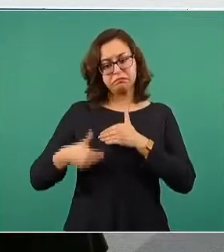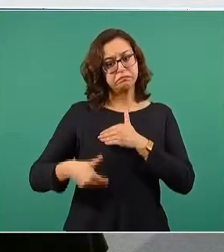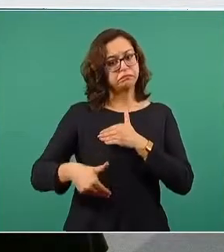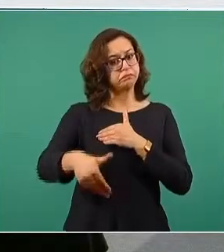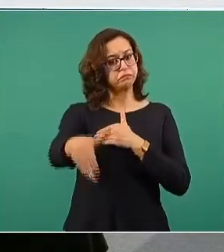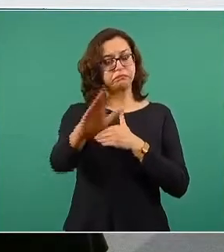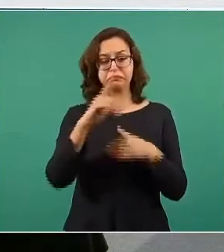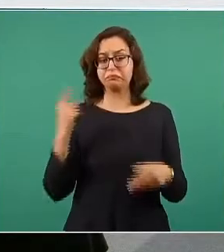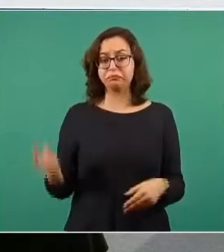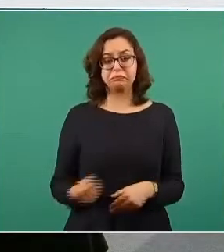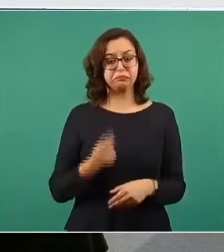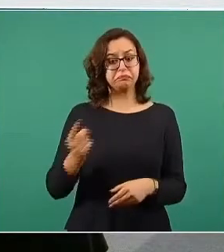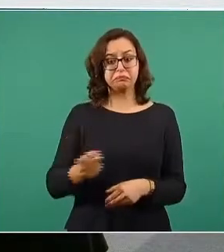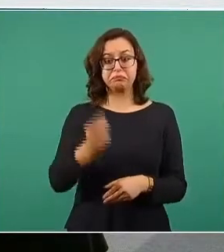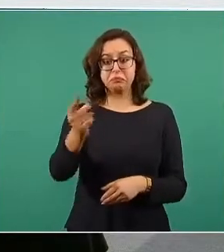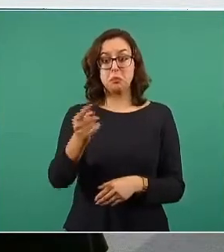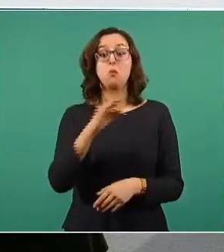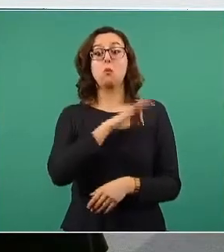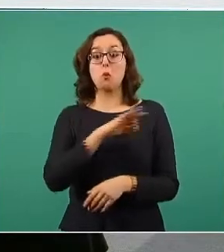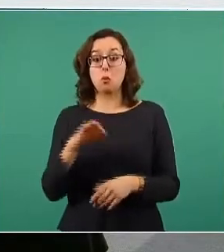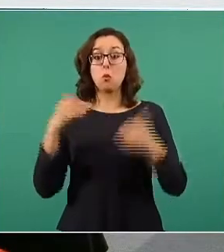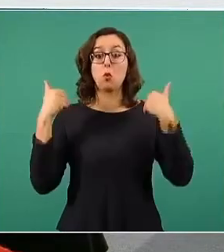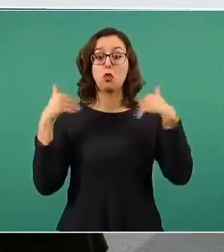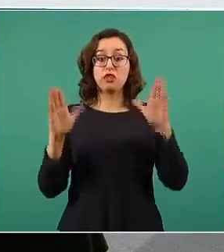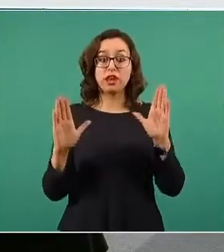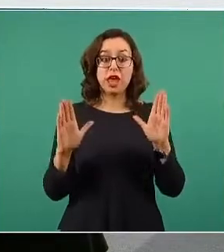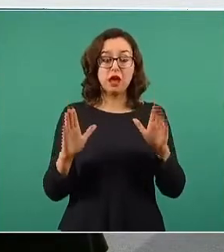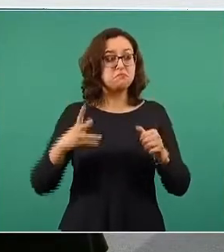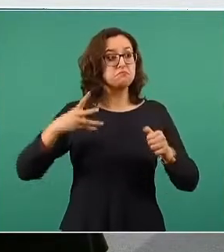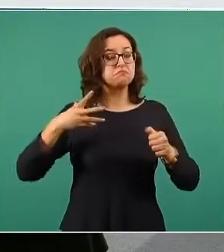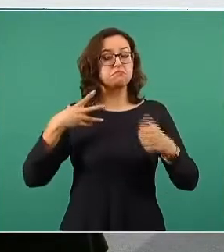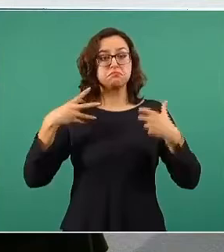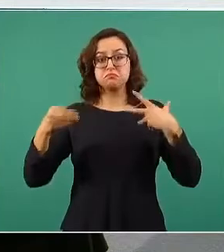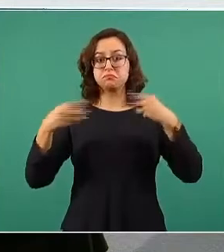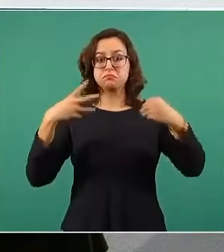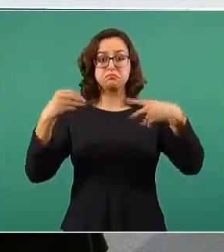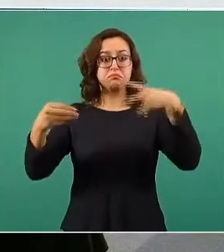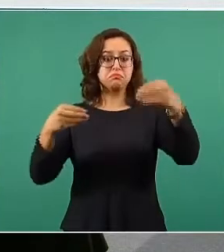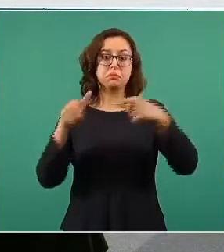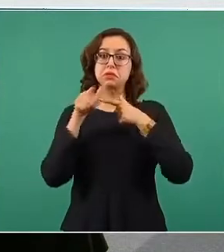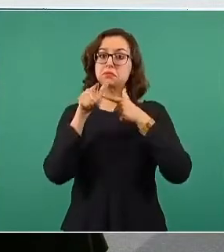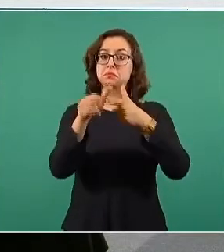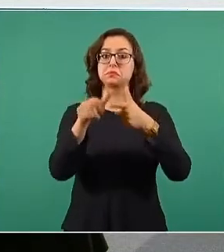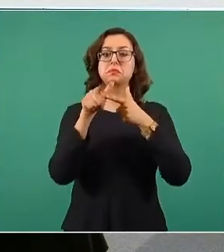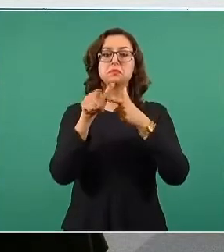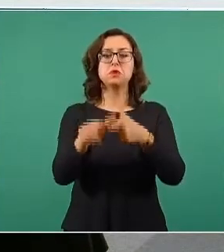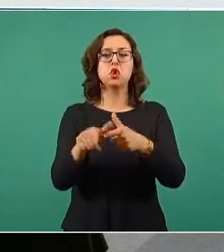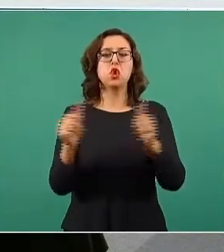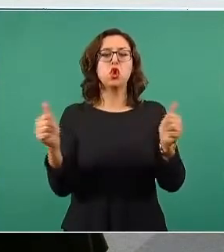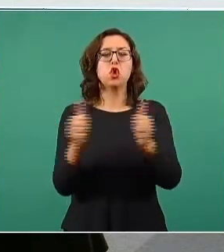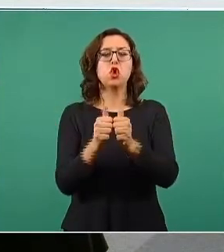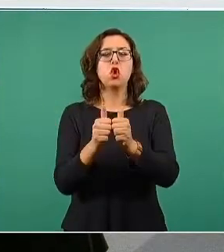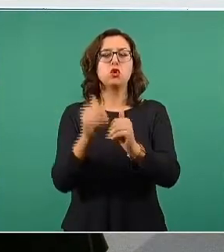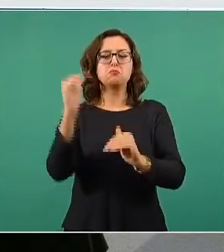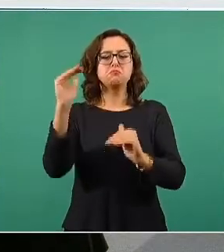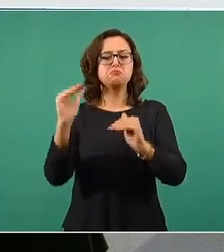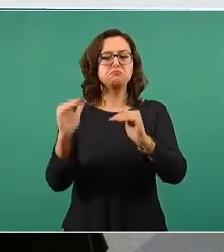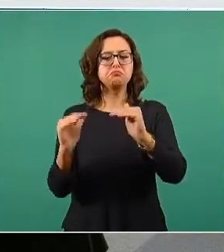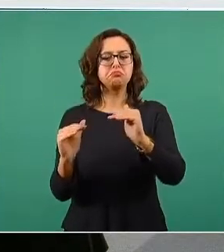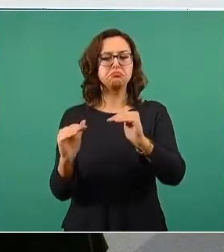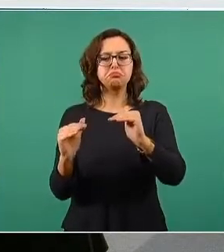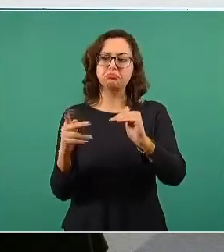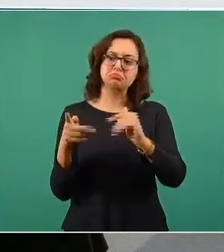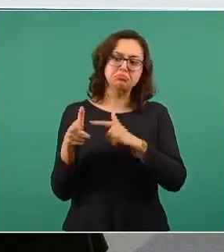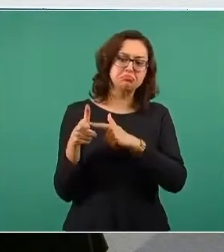ser una enfermedad endémico-epidémica y es el comportamiento muy similar al de otros virus respiratorios como el de